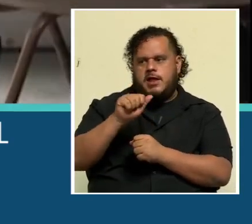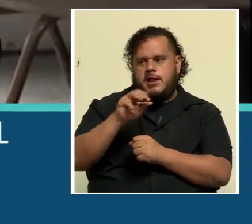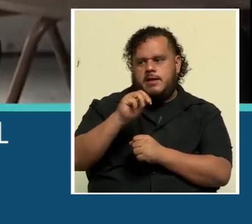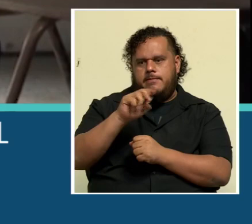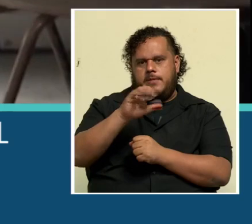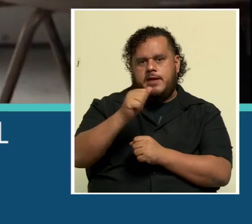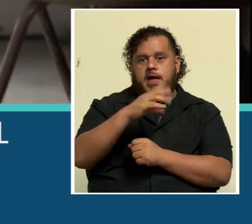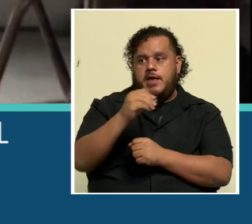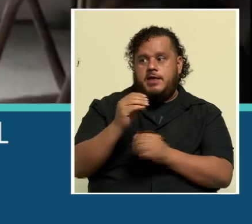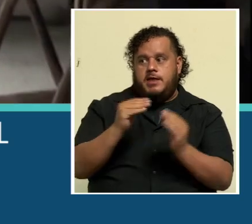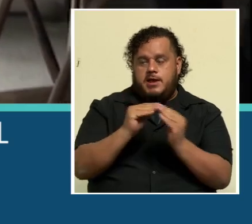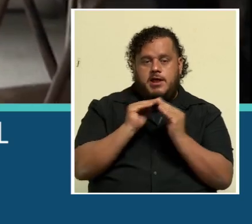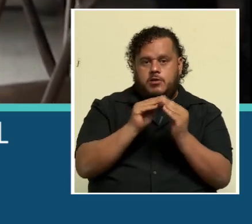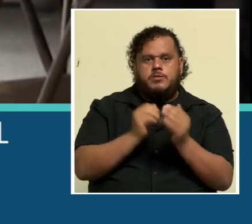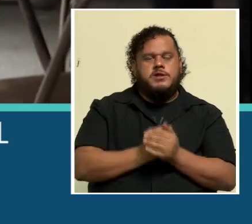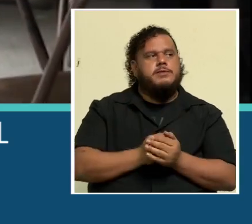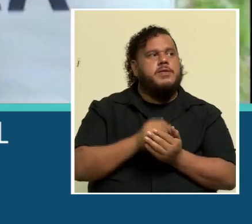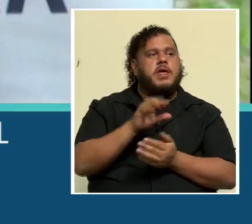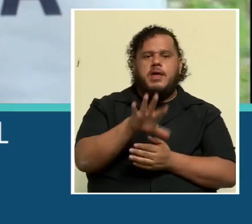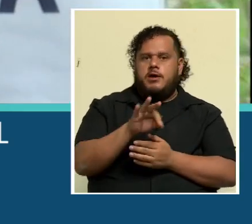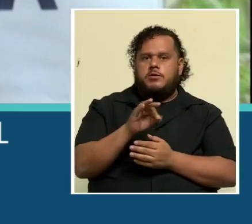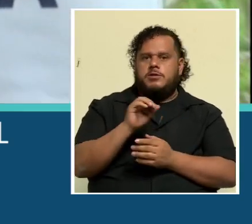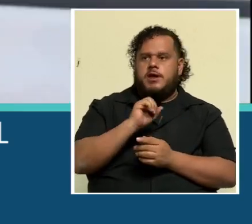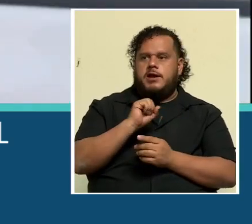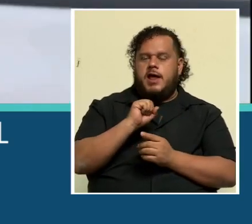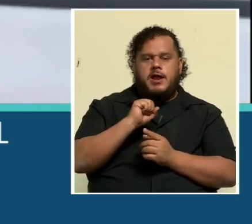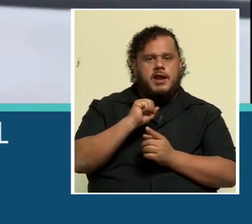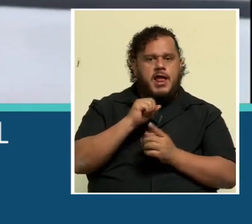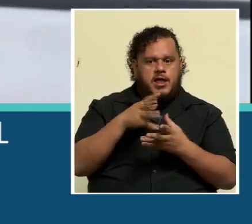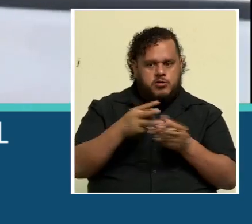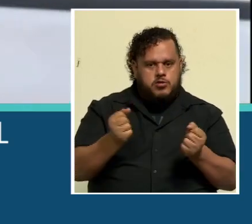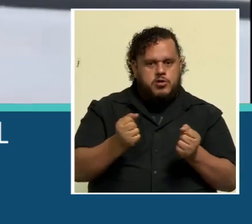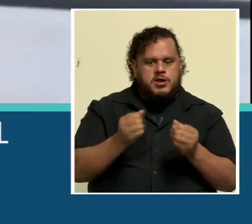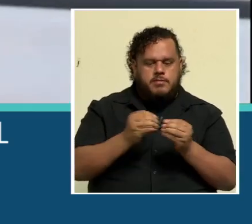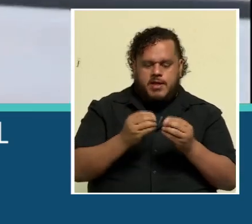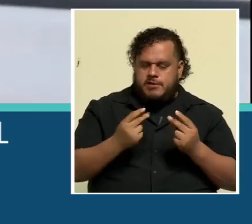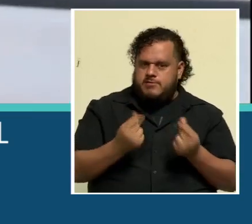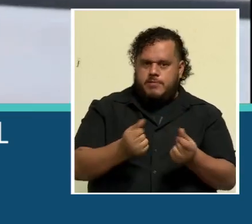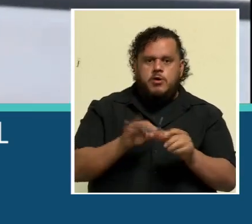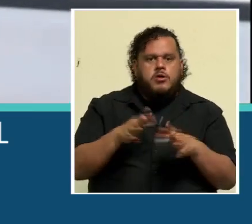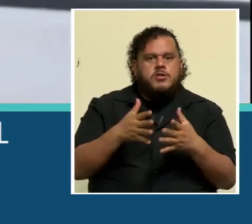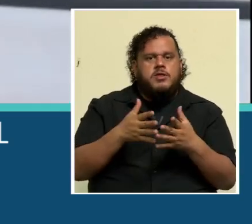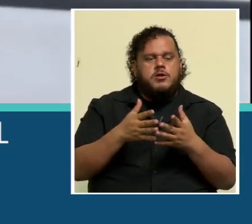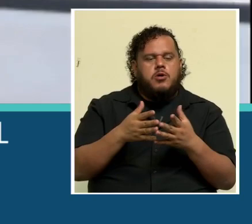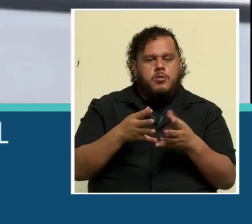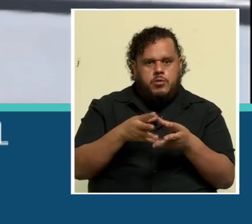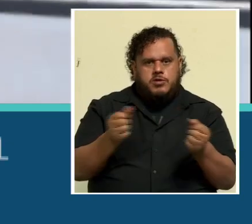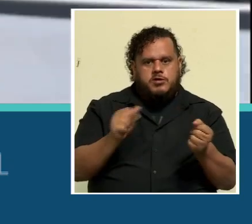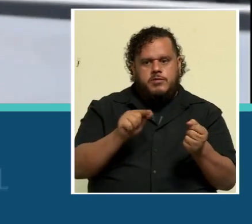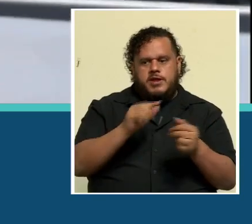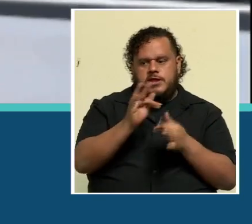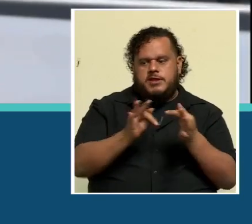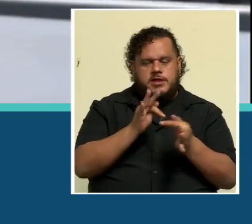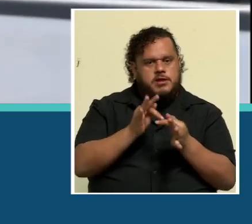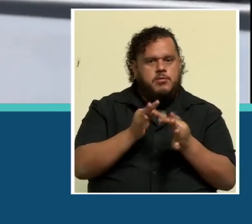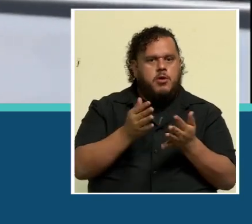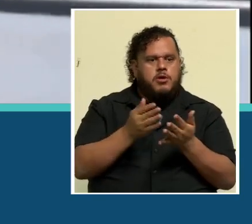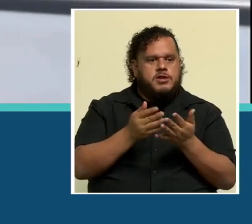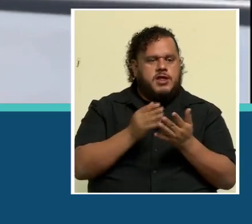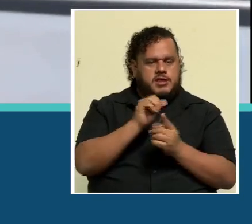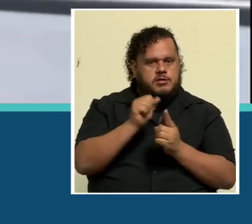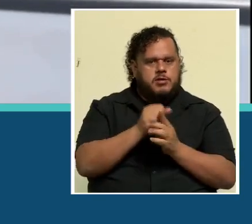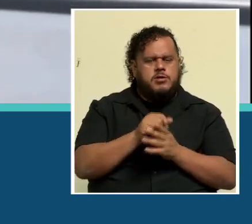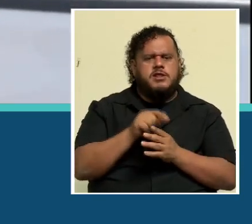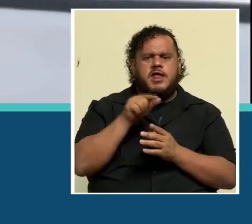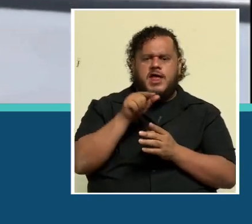comunidad. Encontrarle soluciones más óptimas a cómo atender y resolver este tipo de situaciones. Este encadenamiento